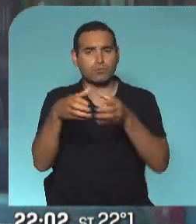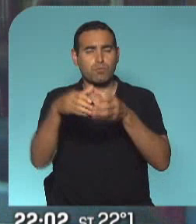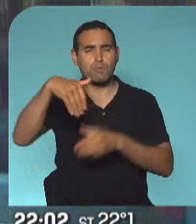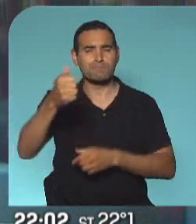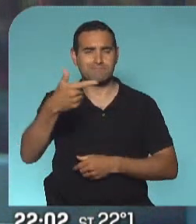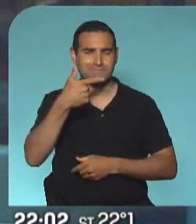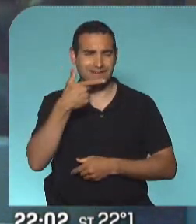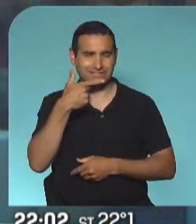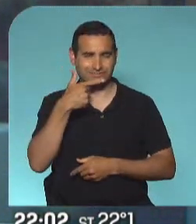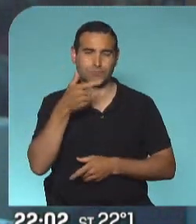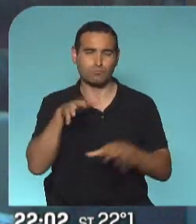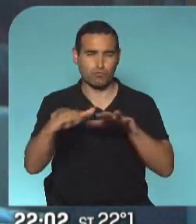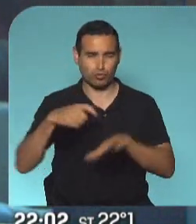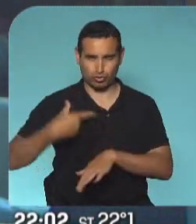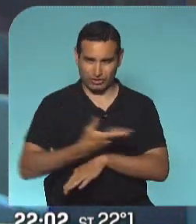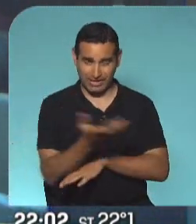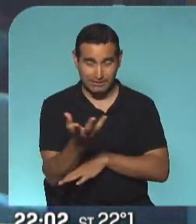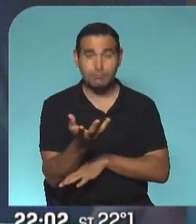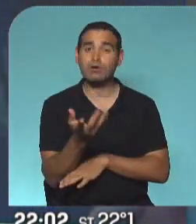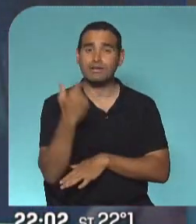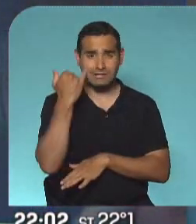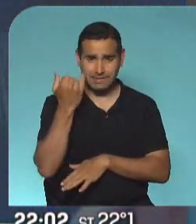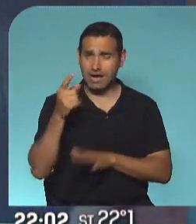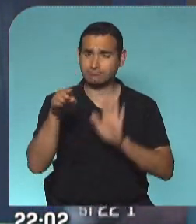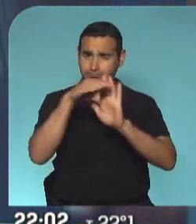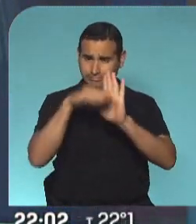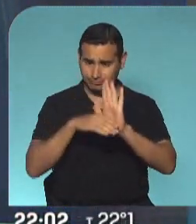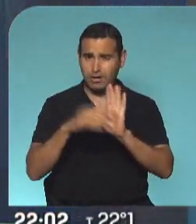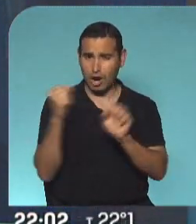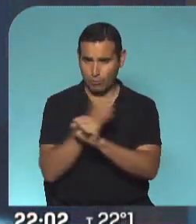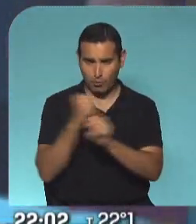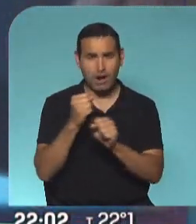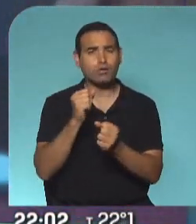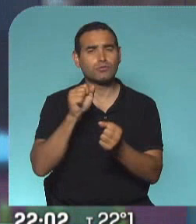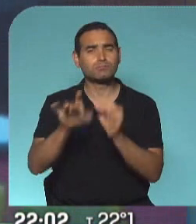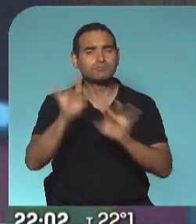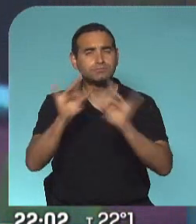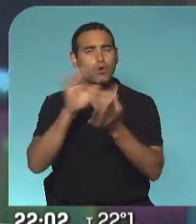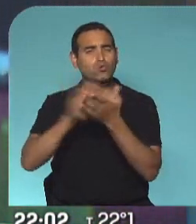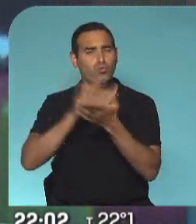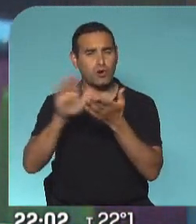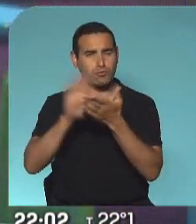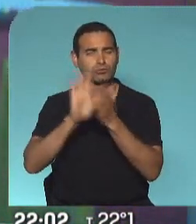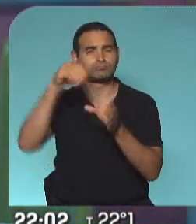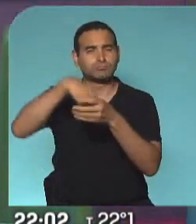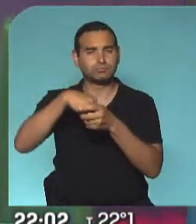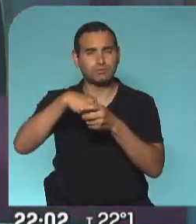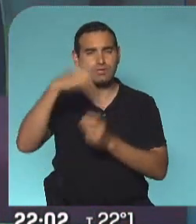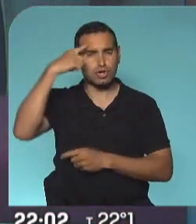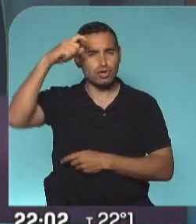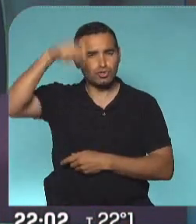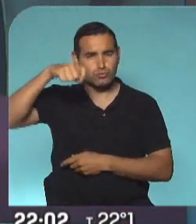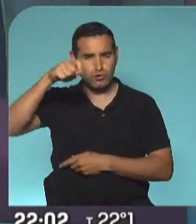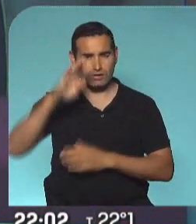movimiento al socialismo. En principio se aprobó el reglamento para nombrar a los nuevos titulares o nuevos vocales del Tribunal